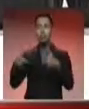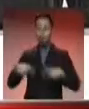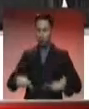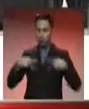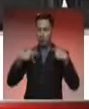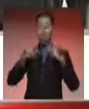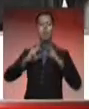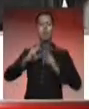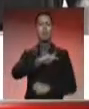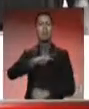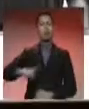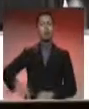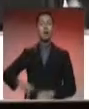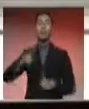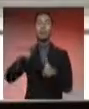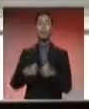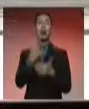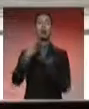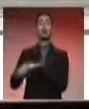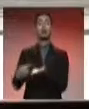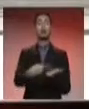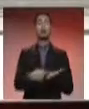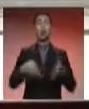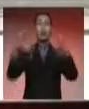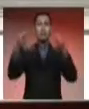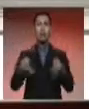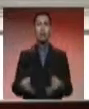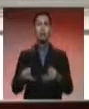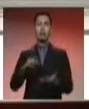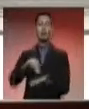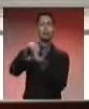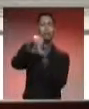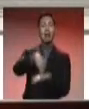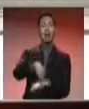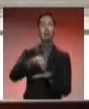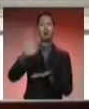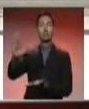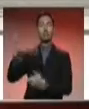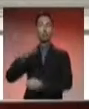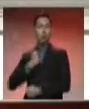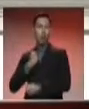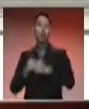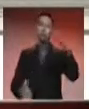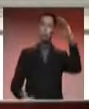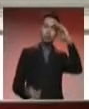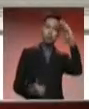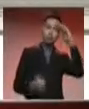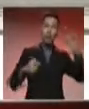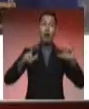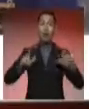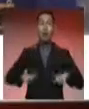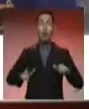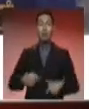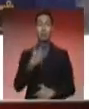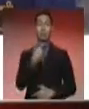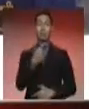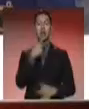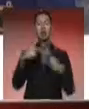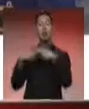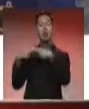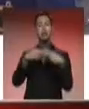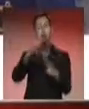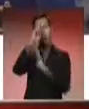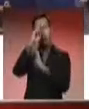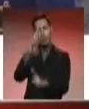primera reunión oficial que mantuvo con los integrantes de las cúpulas de estas fuerzas. Moreno ofreció mantener una relación de respeto